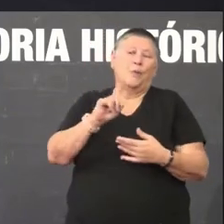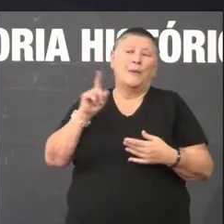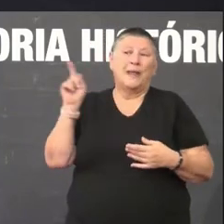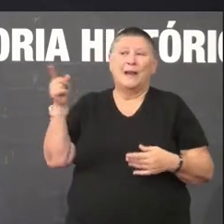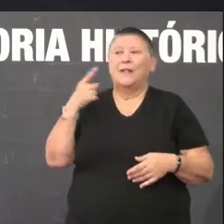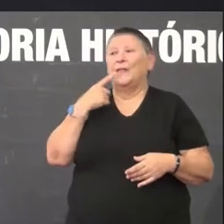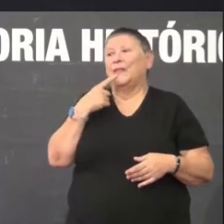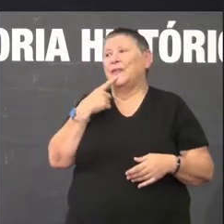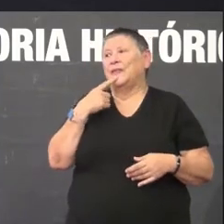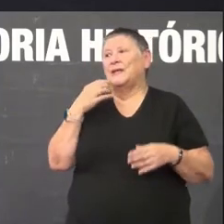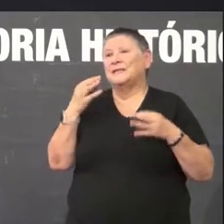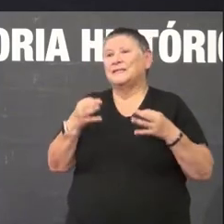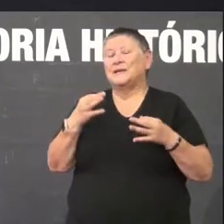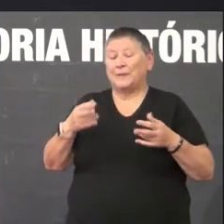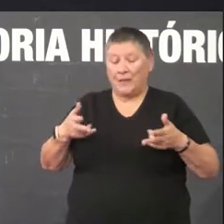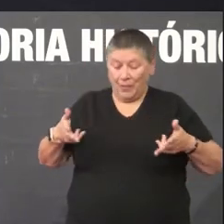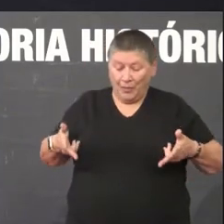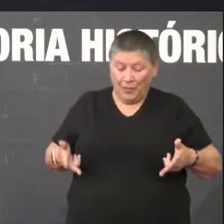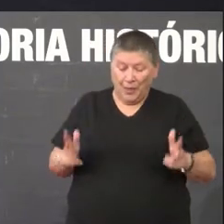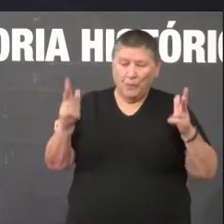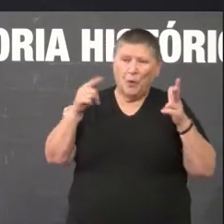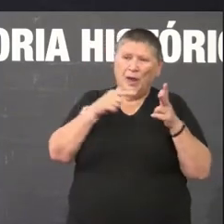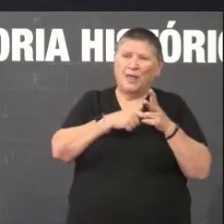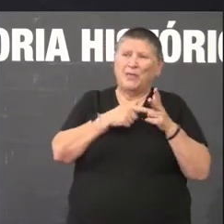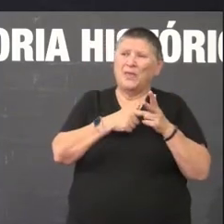decirnos que a democracia ten que estar